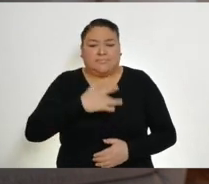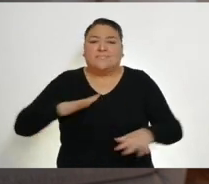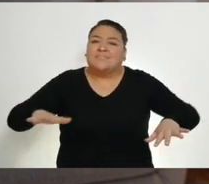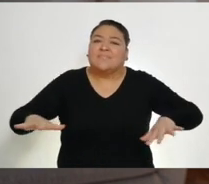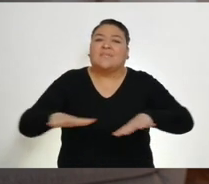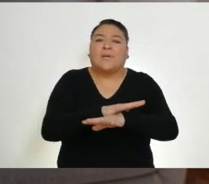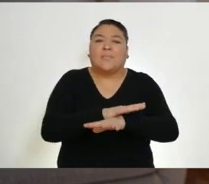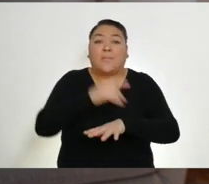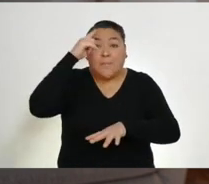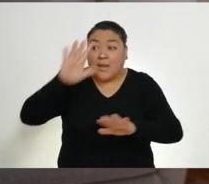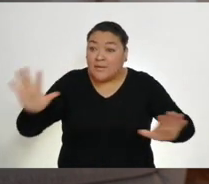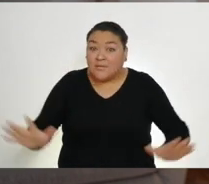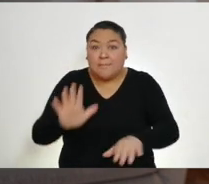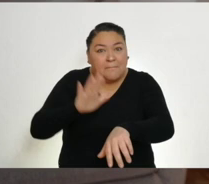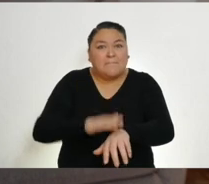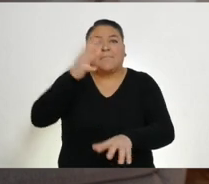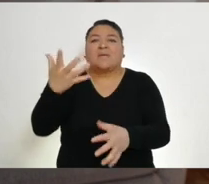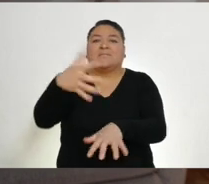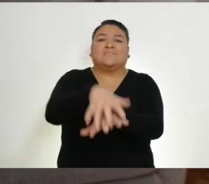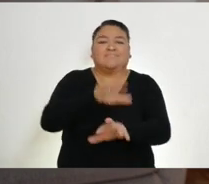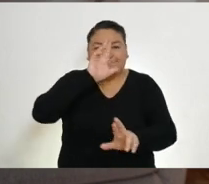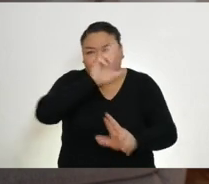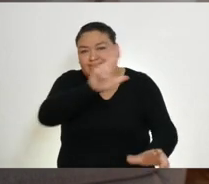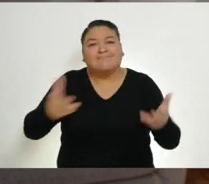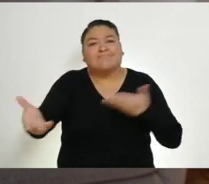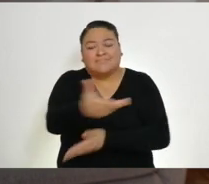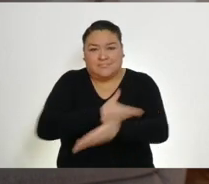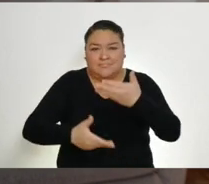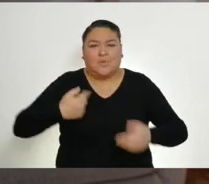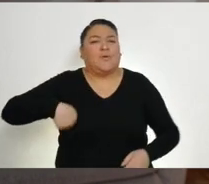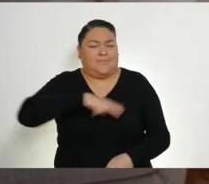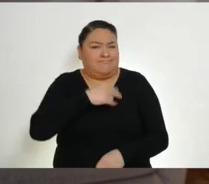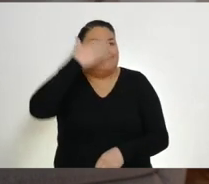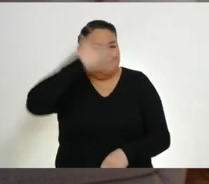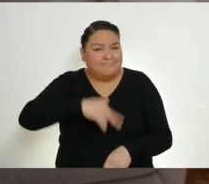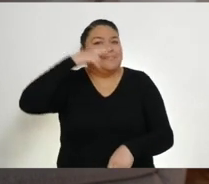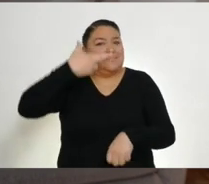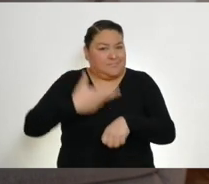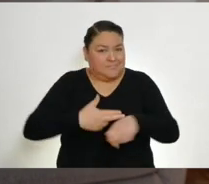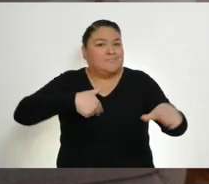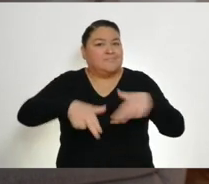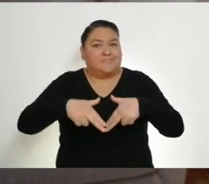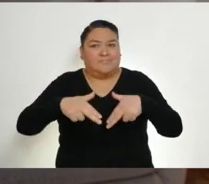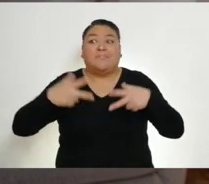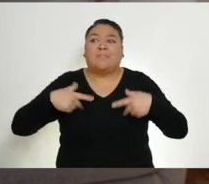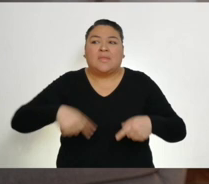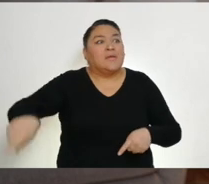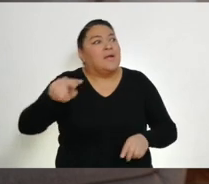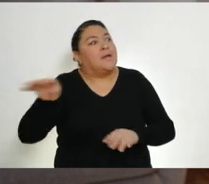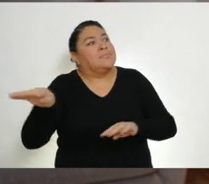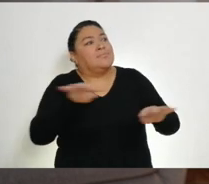en materia de inclusión y de respeto asumiendo la responsabilidad del poder de convocatoria de nuestro